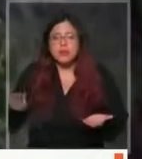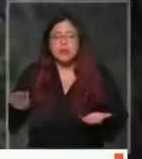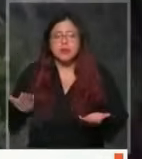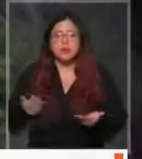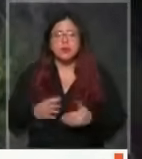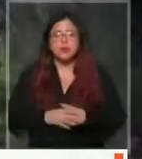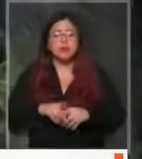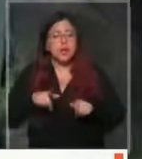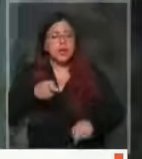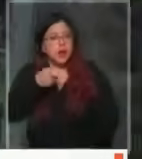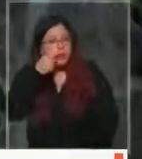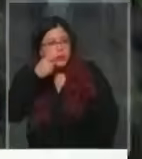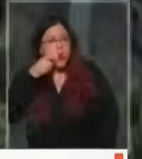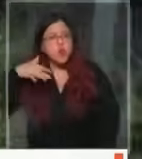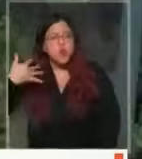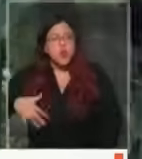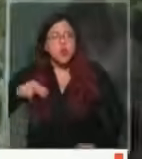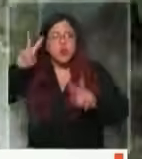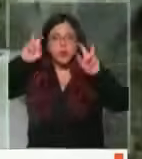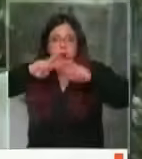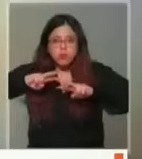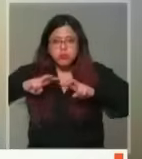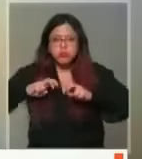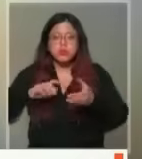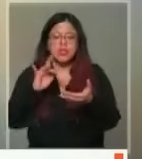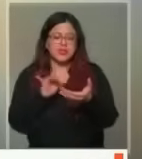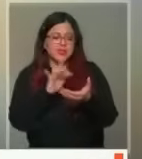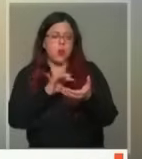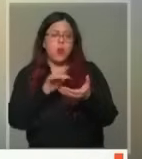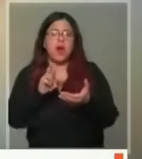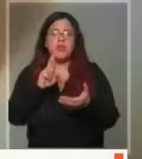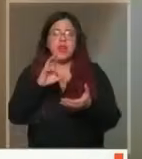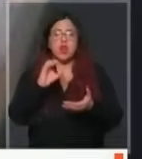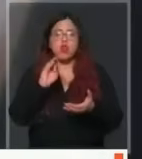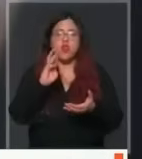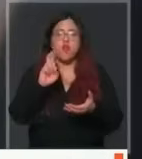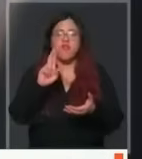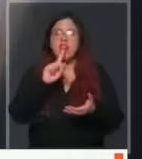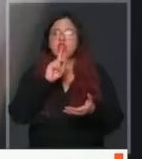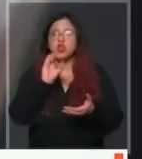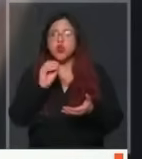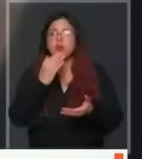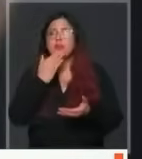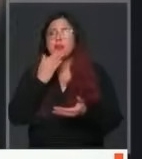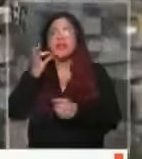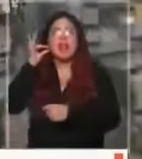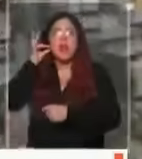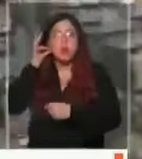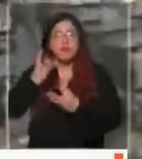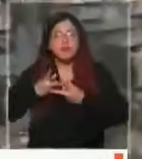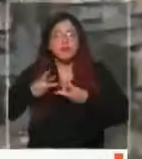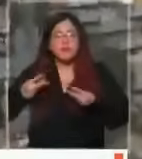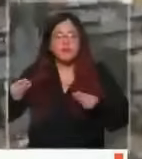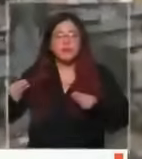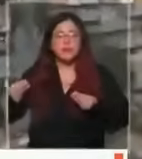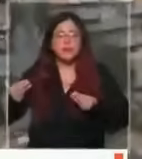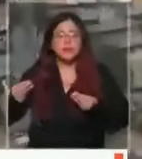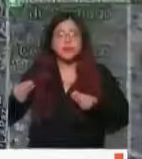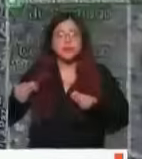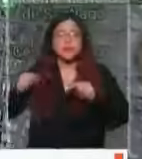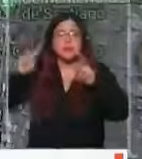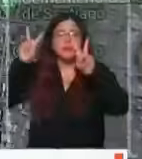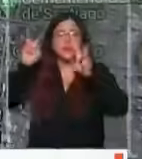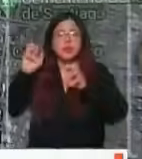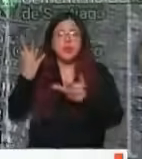Una pista clave fue el peritaje de los celulares de Roberto Márquez, como el de la mujer desaparecida. Las antenas